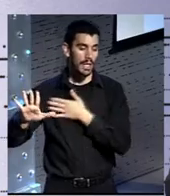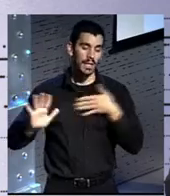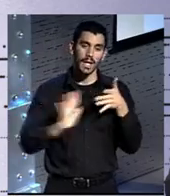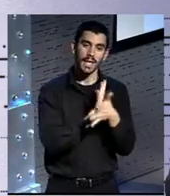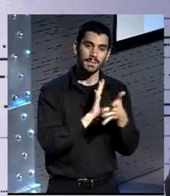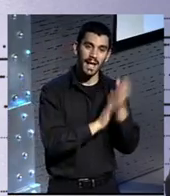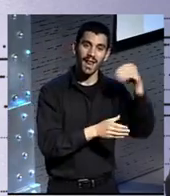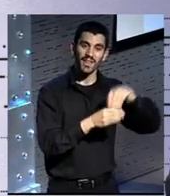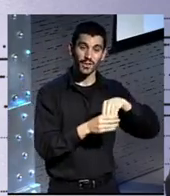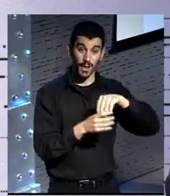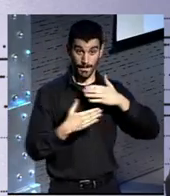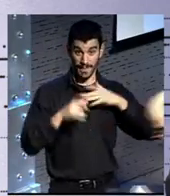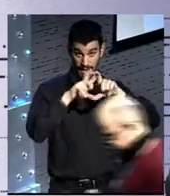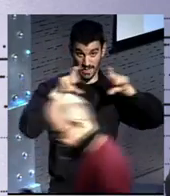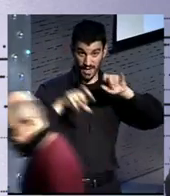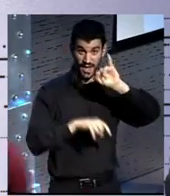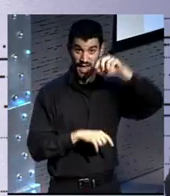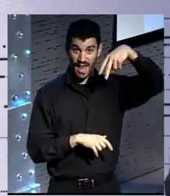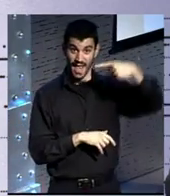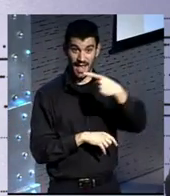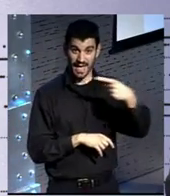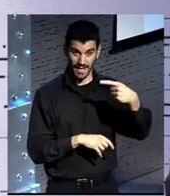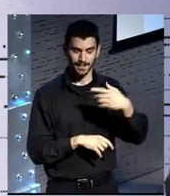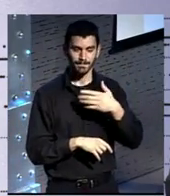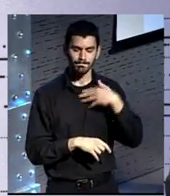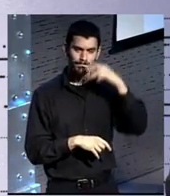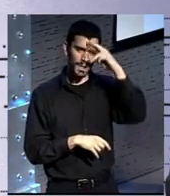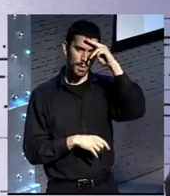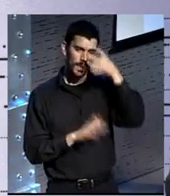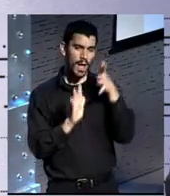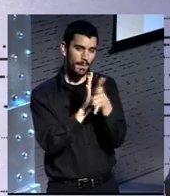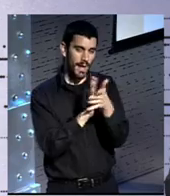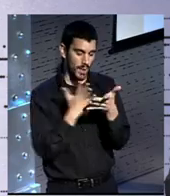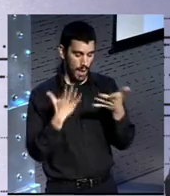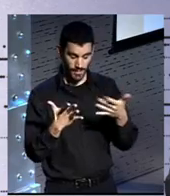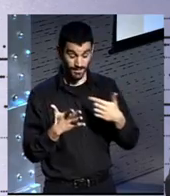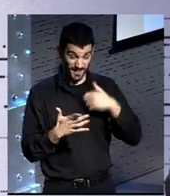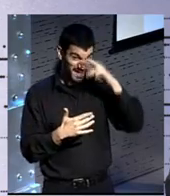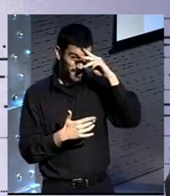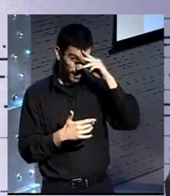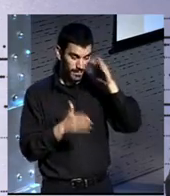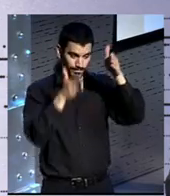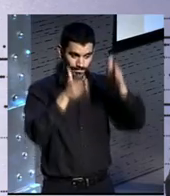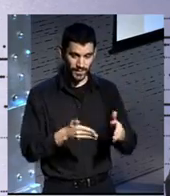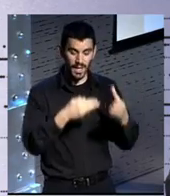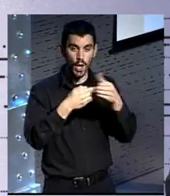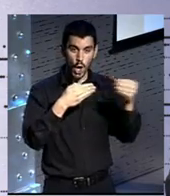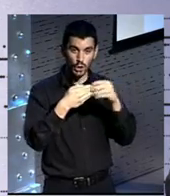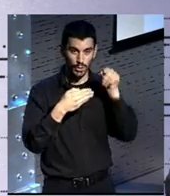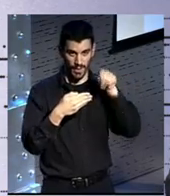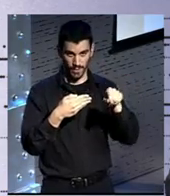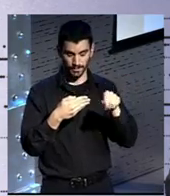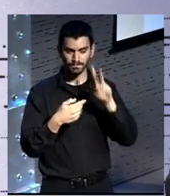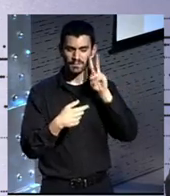es el consumidor. Y en el consumidor estamos viendo 2 grandes cambios. Un gran cambio provocado por la